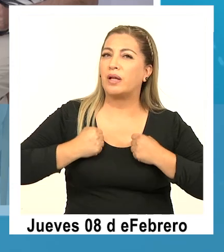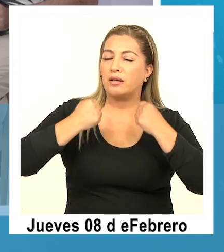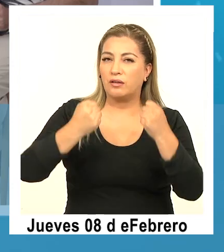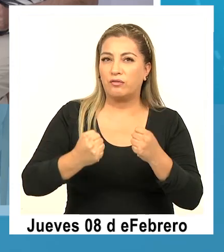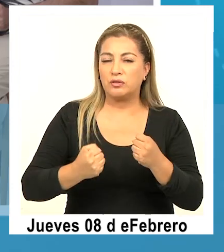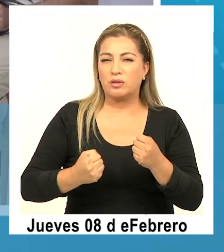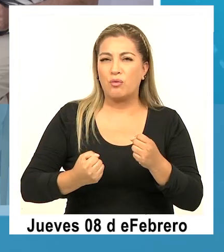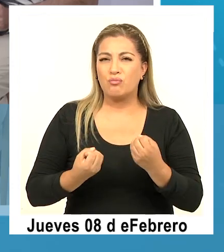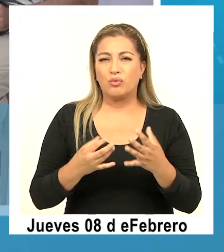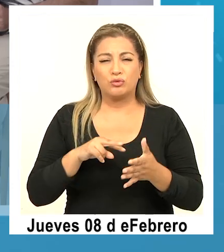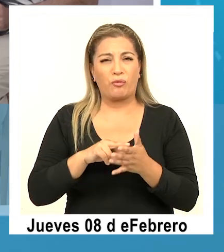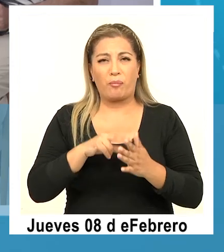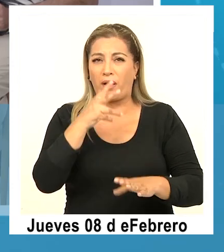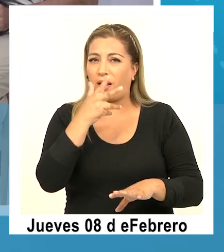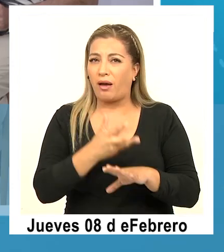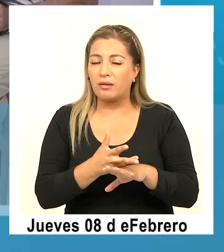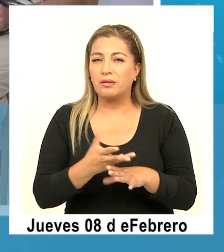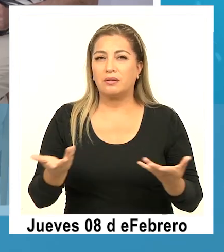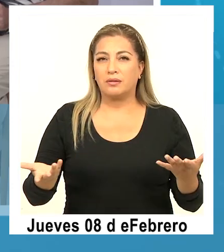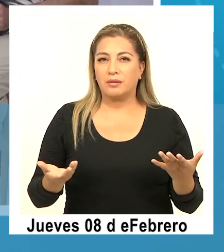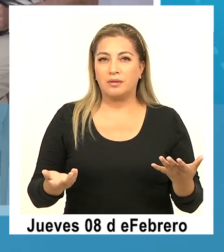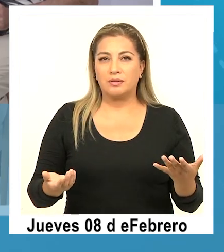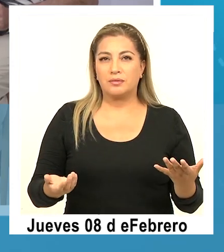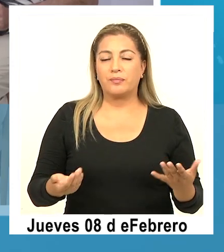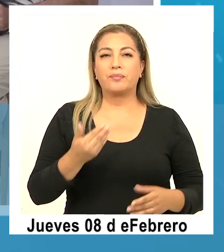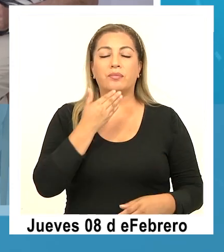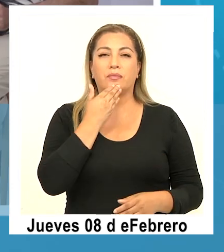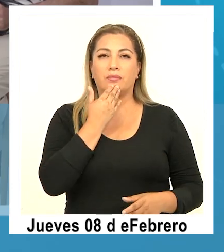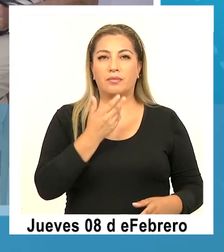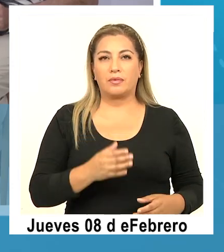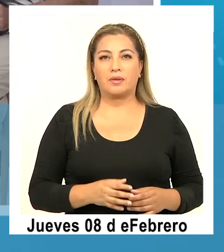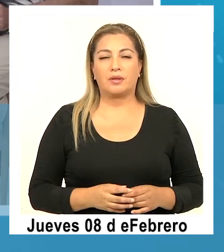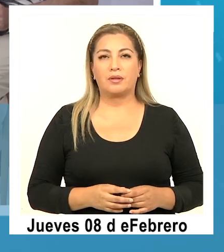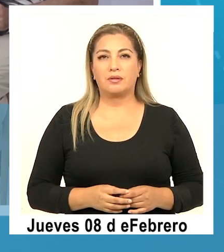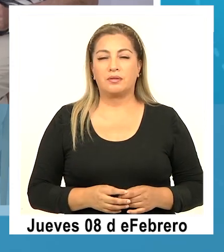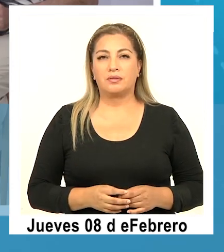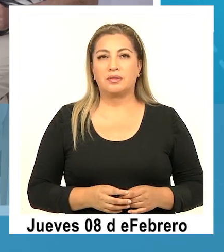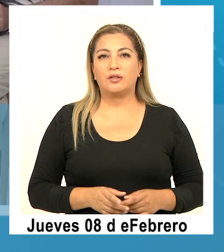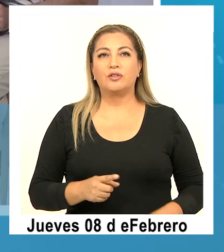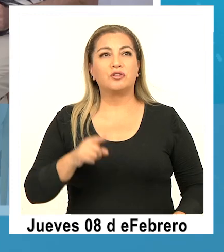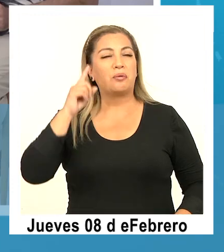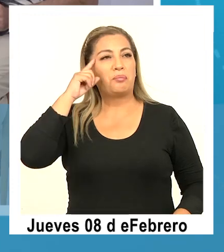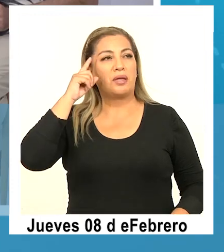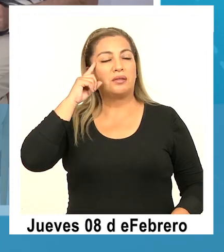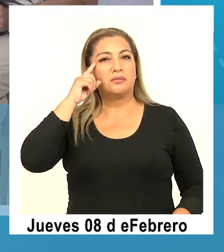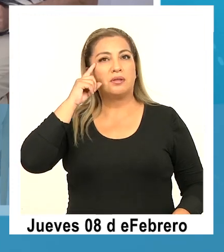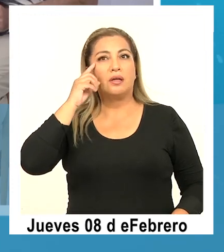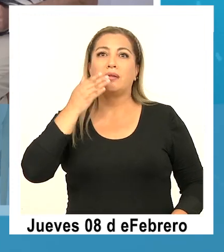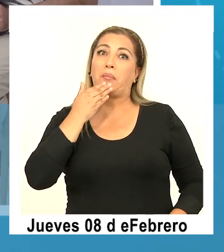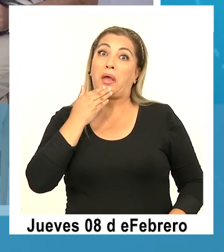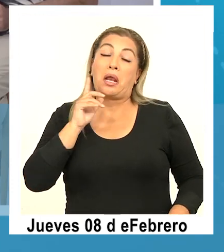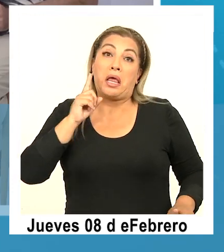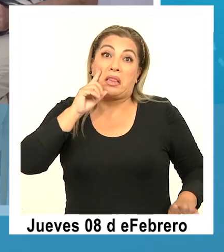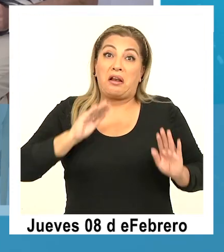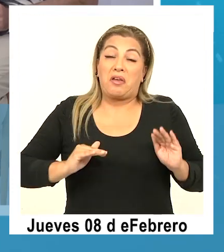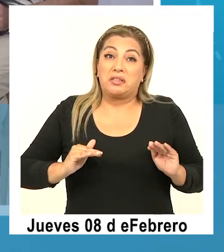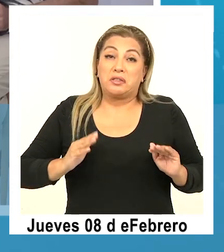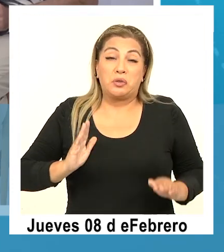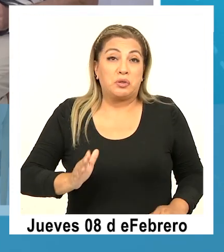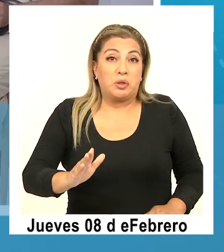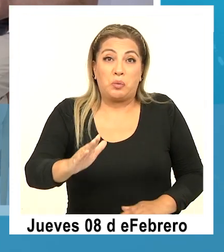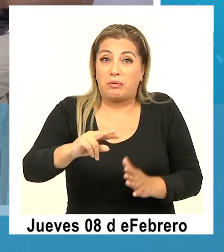todo con todos los problemas que tenemos, que además nada hace prever que no vayan a seguir ocurriendo,